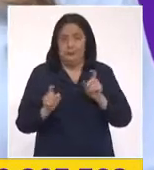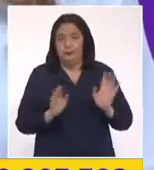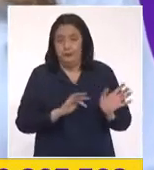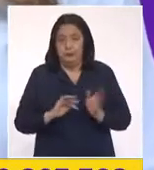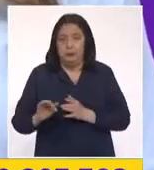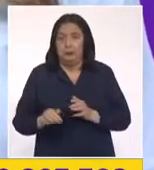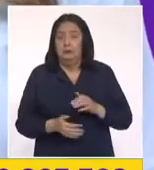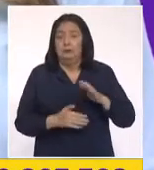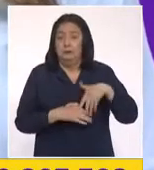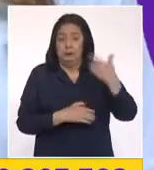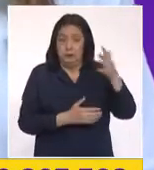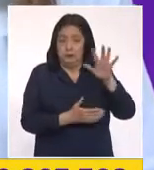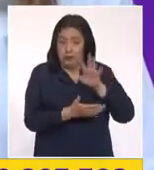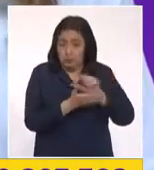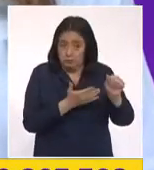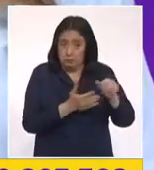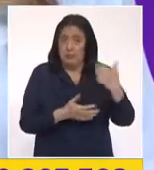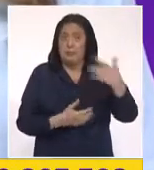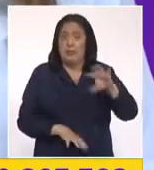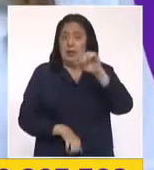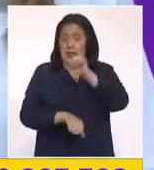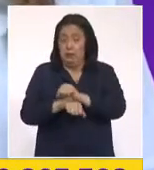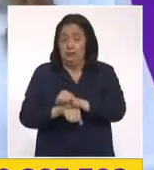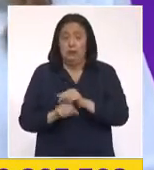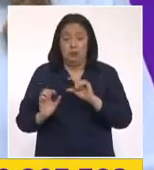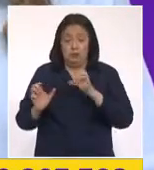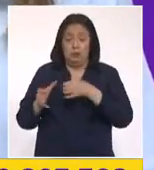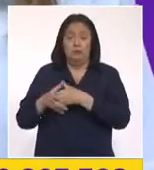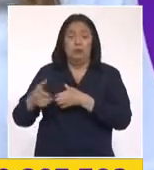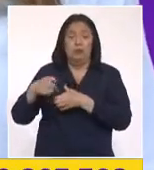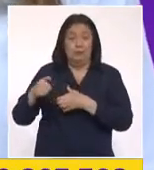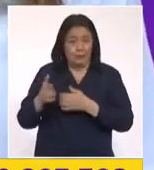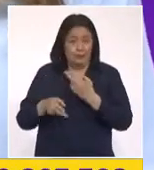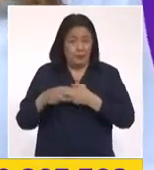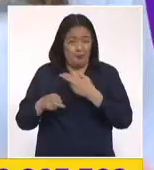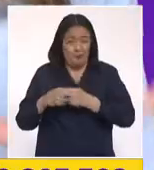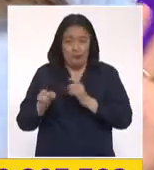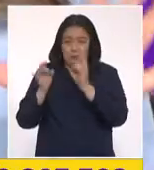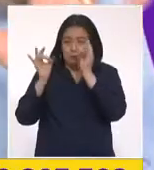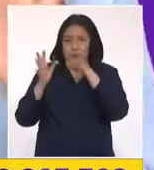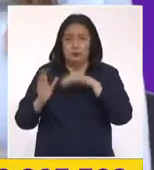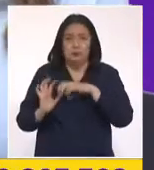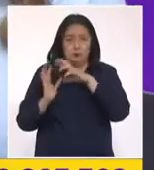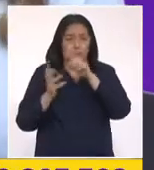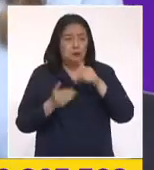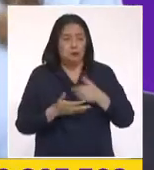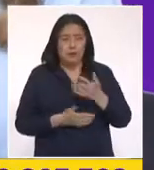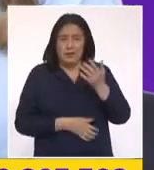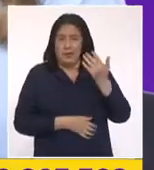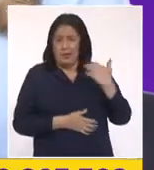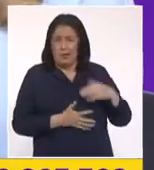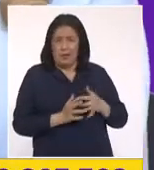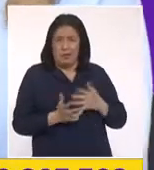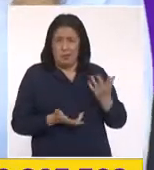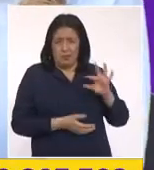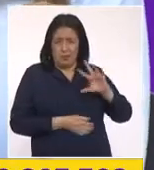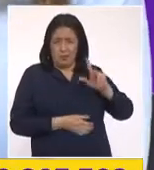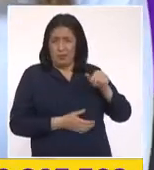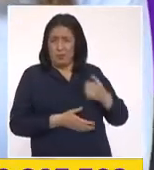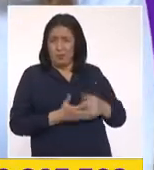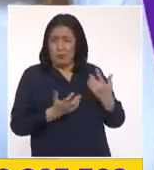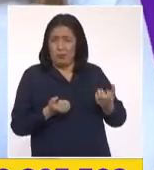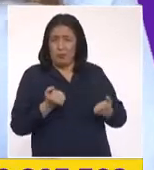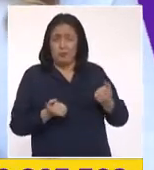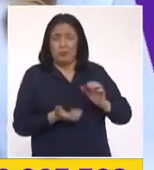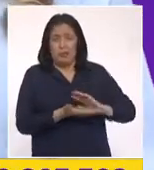Luego de 5 meses capturaron a los terribles del planeta La Banda, que tras un asalto de película en plena avenida colonial, robó un